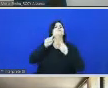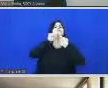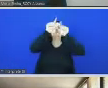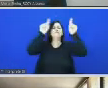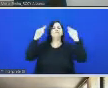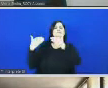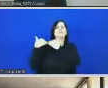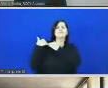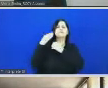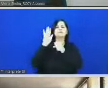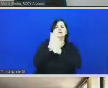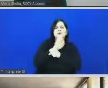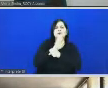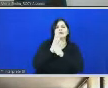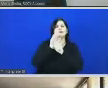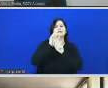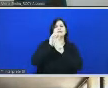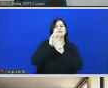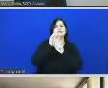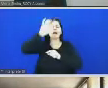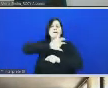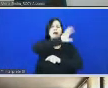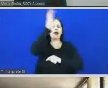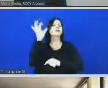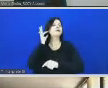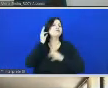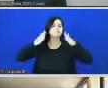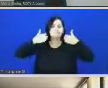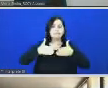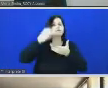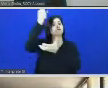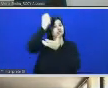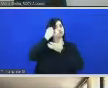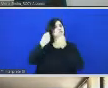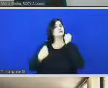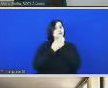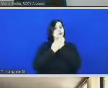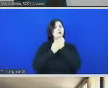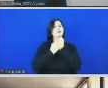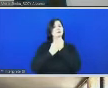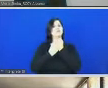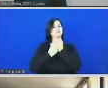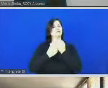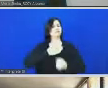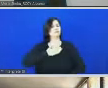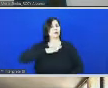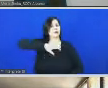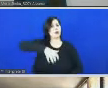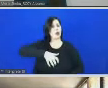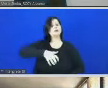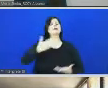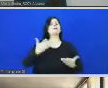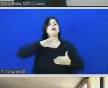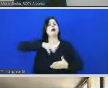este año 2020, nuestra asignación de recursos dirigida a organizaciones